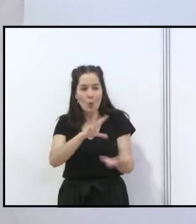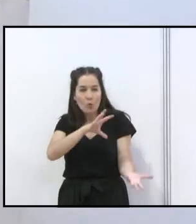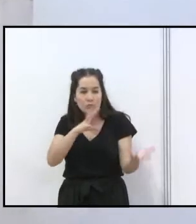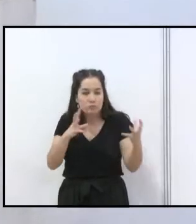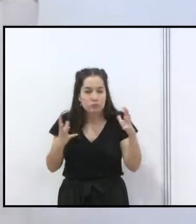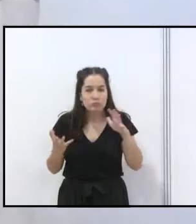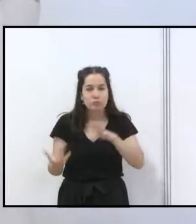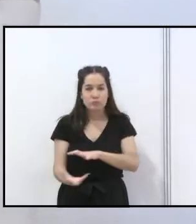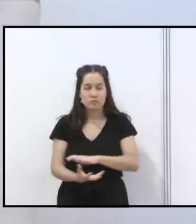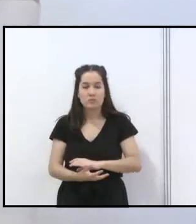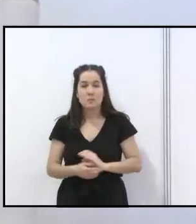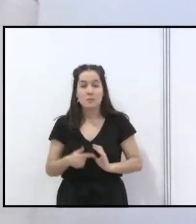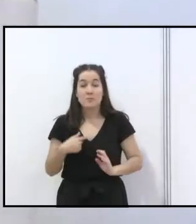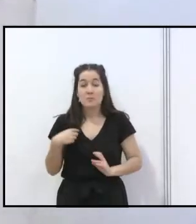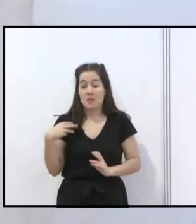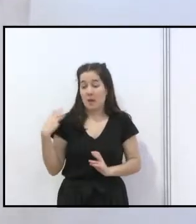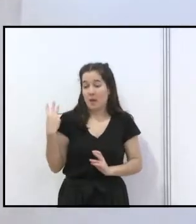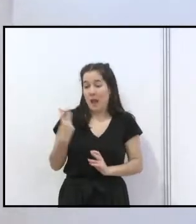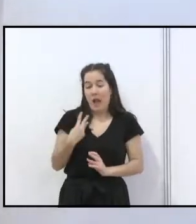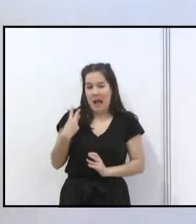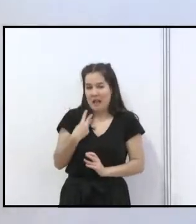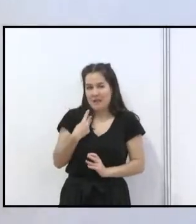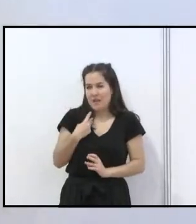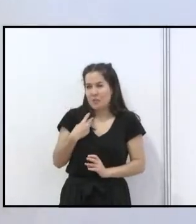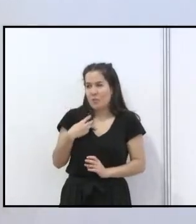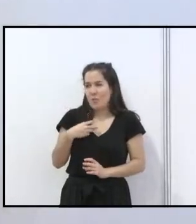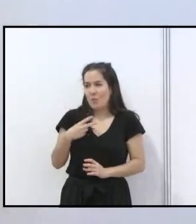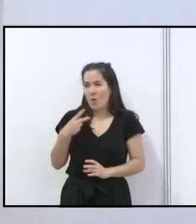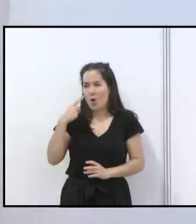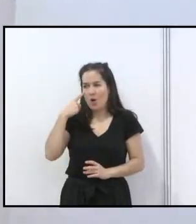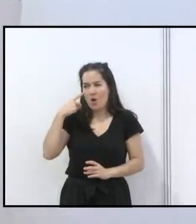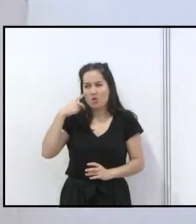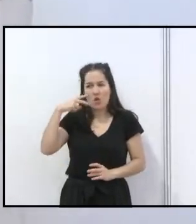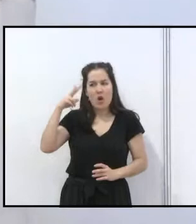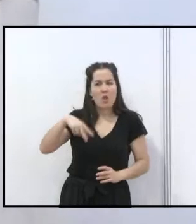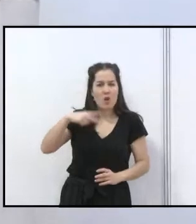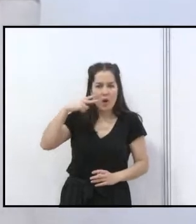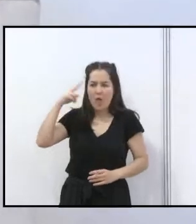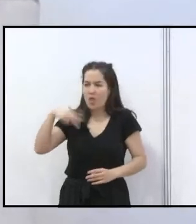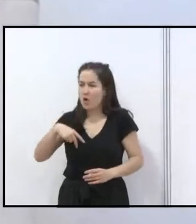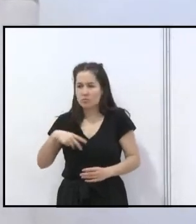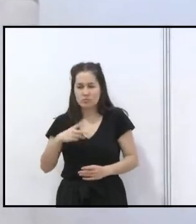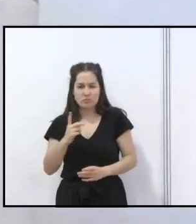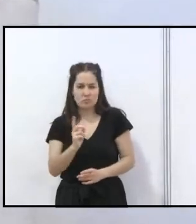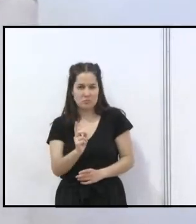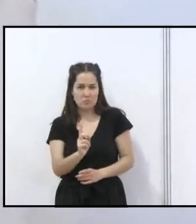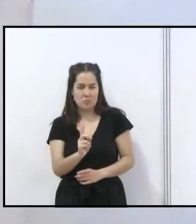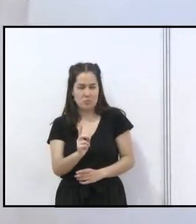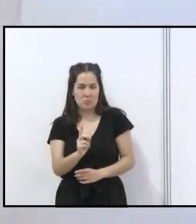ninguna de las tres pretende tener razón. Lo que sí pretendemos es mostrar nuestras